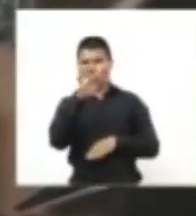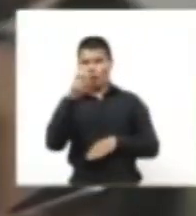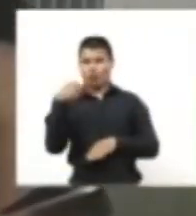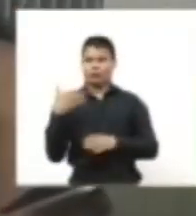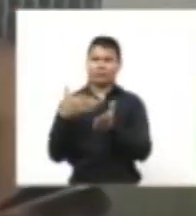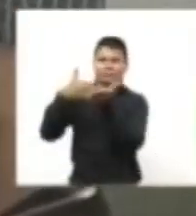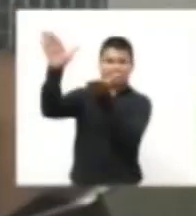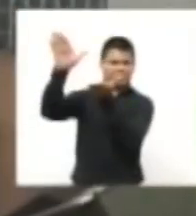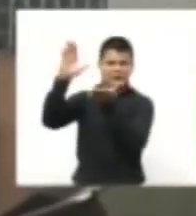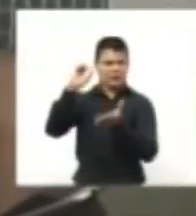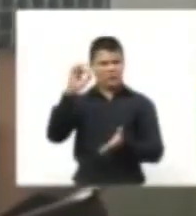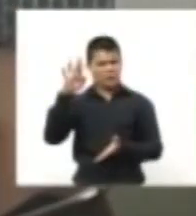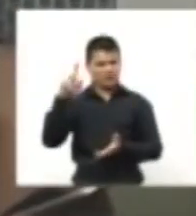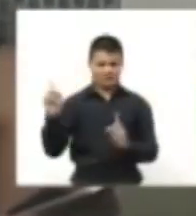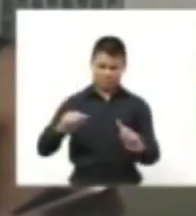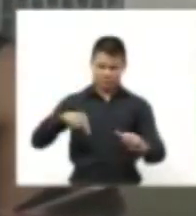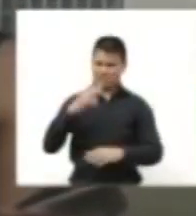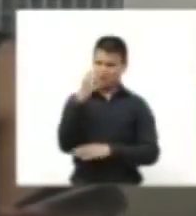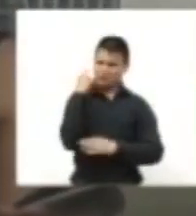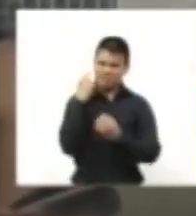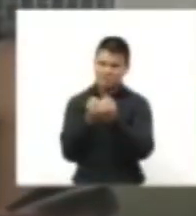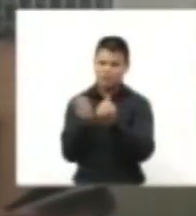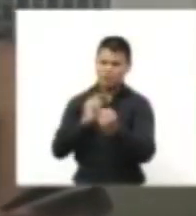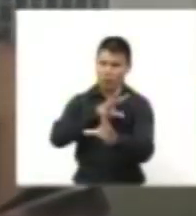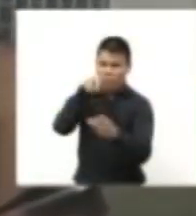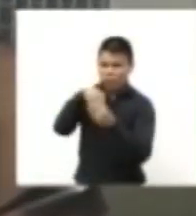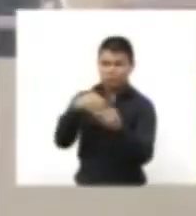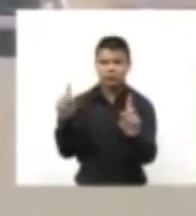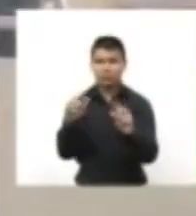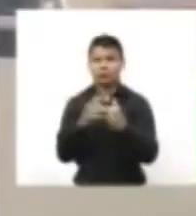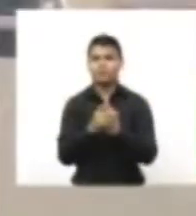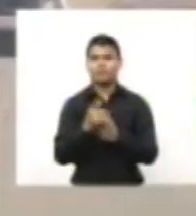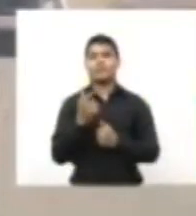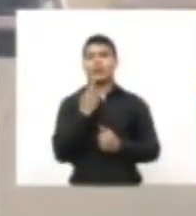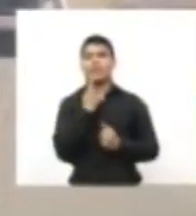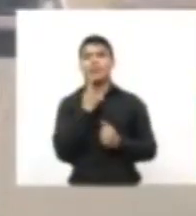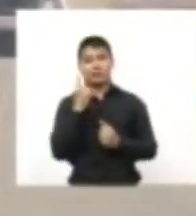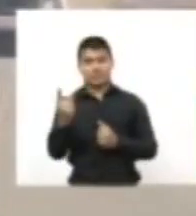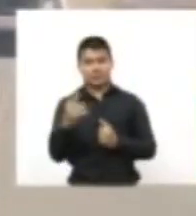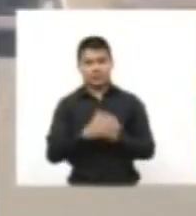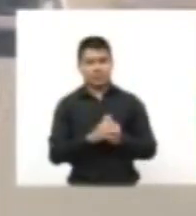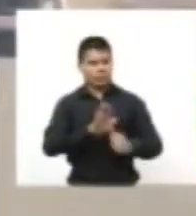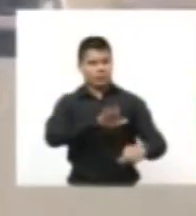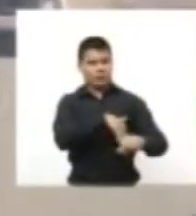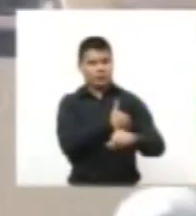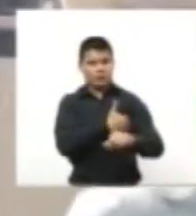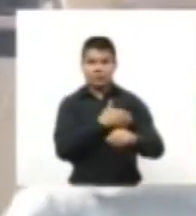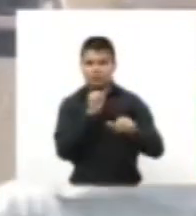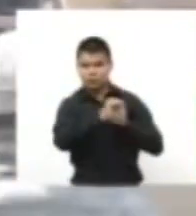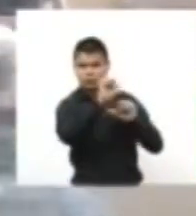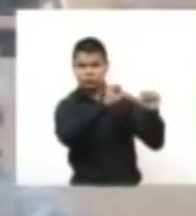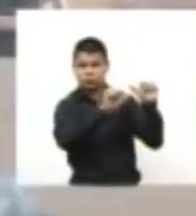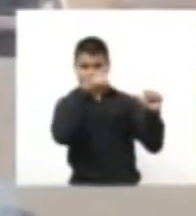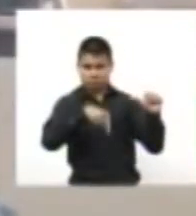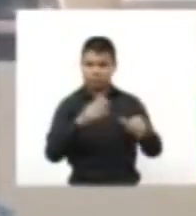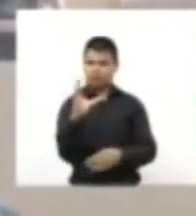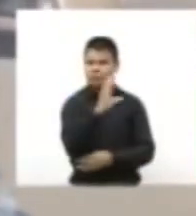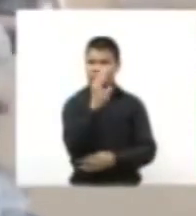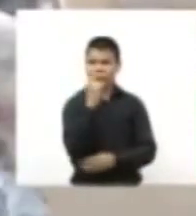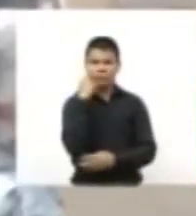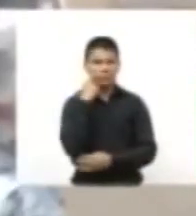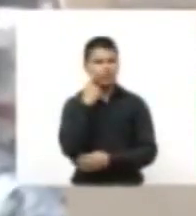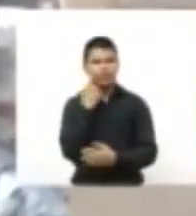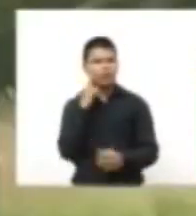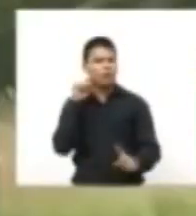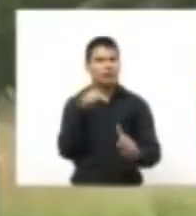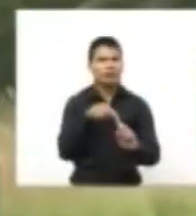el ministro de Defensa Luis Carlos Pinzón defendió la cooperación con dicha organización y aseguró que solo el país busque el apoyo de la OTAN para hacer frente a la lucha